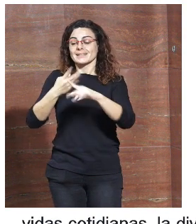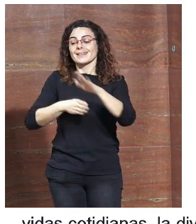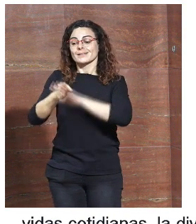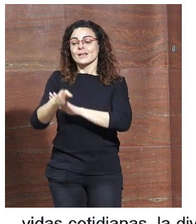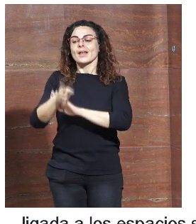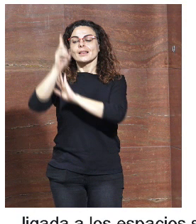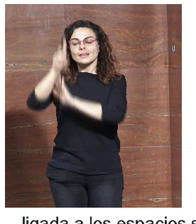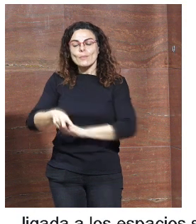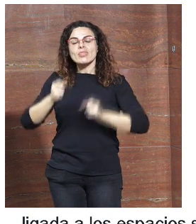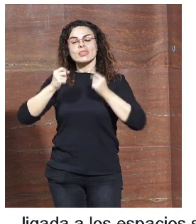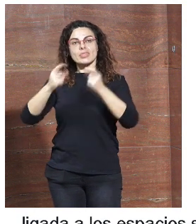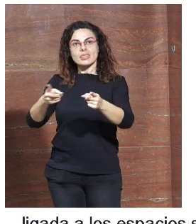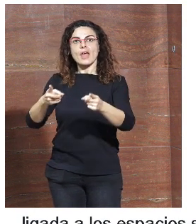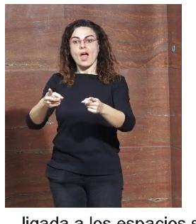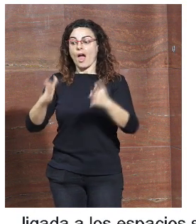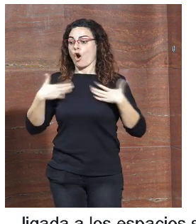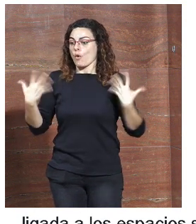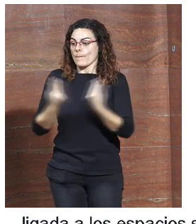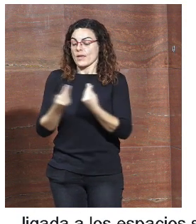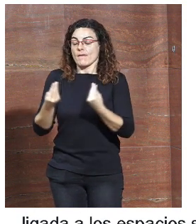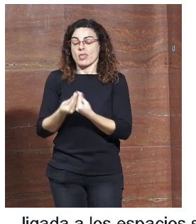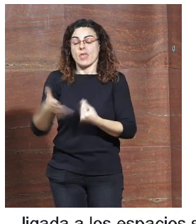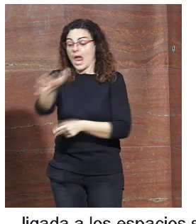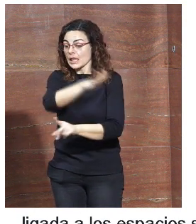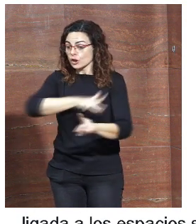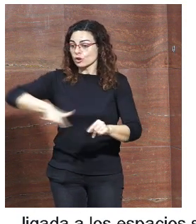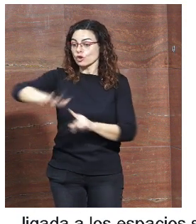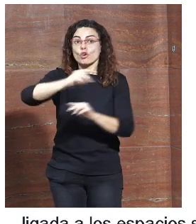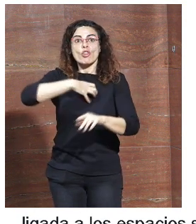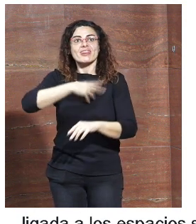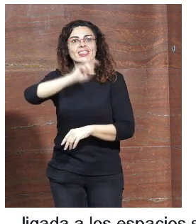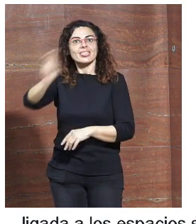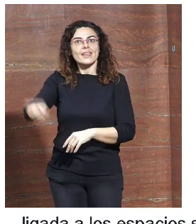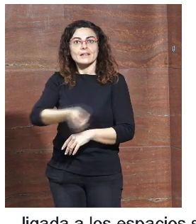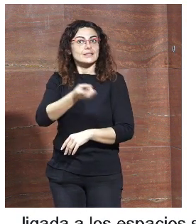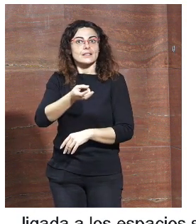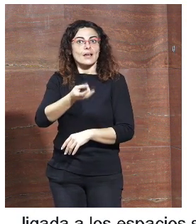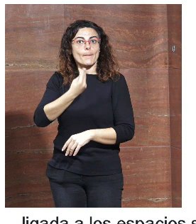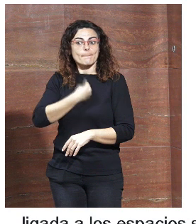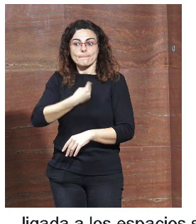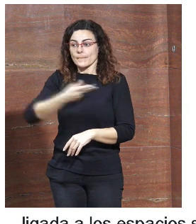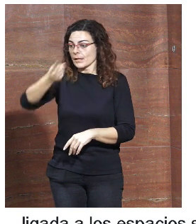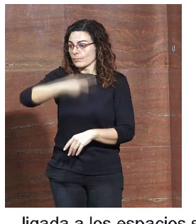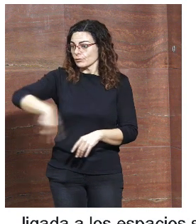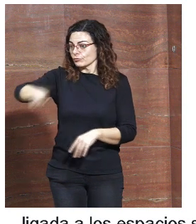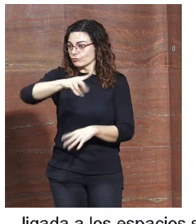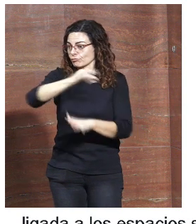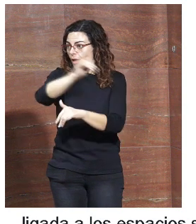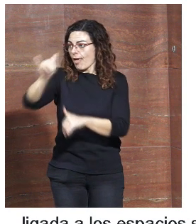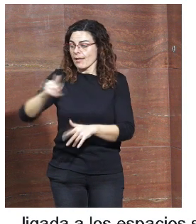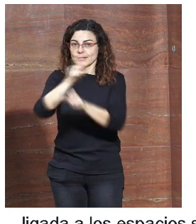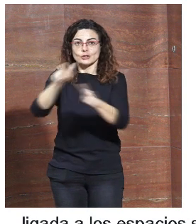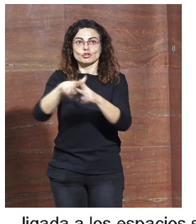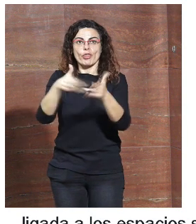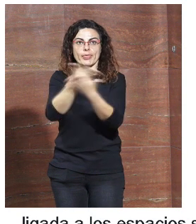también posibilita esta convivencia en los entornos de esta diversidad que somos los seres humanos al final, ¿no? Bueno,